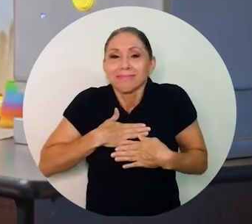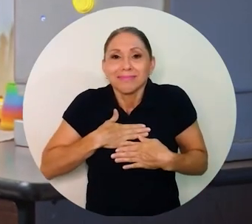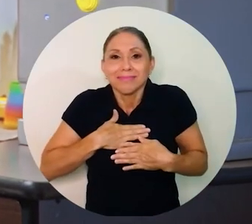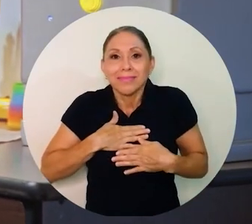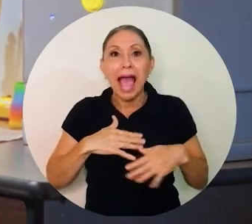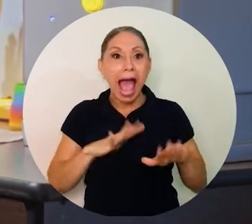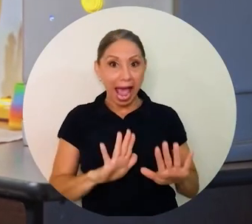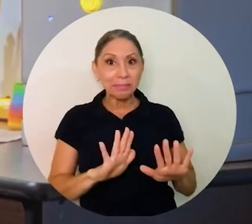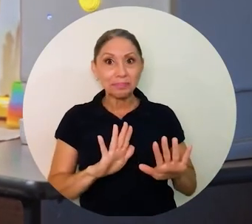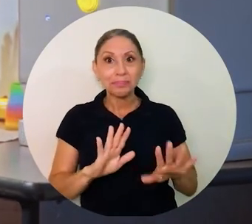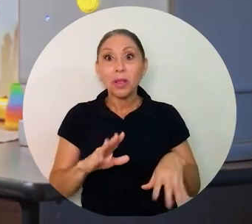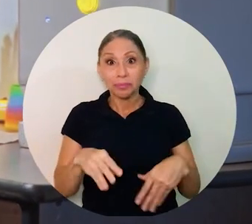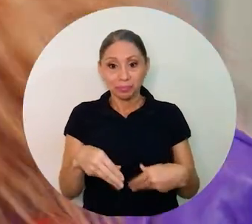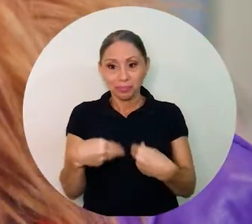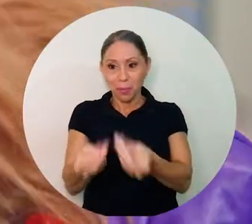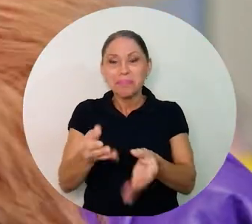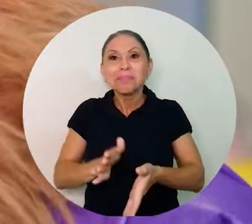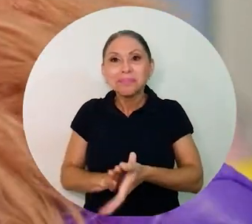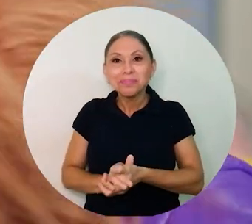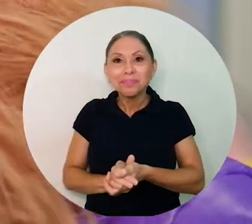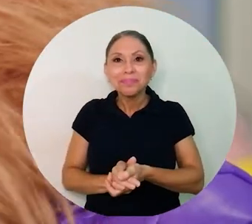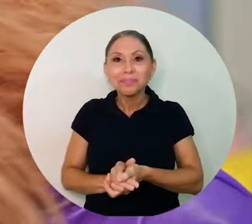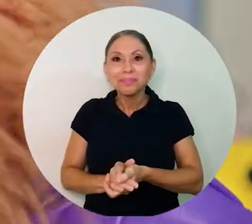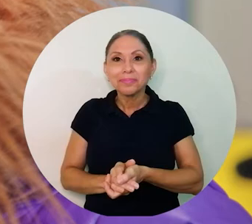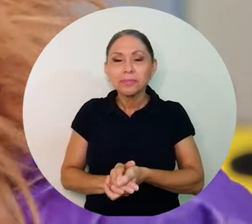¡Ay! ¡Toma esta!